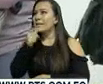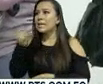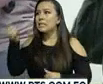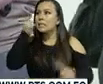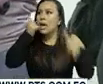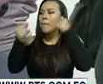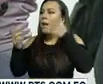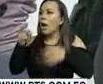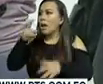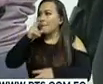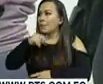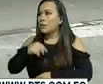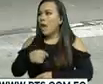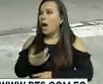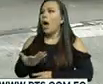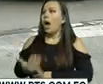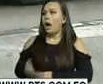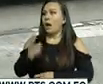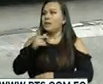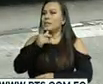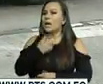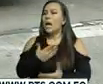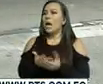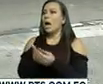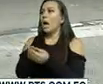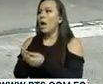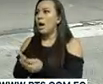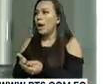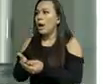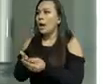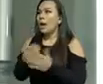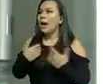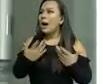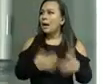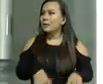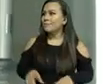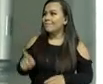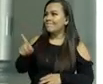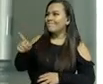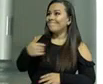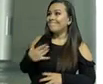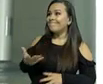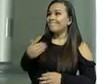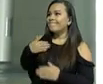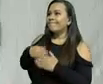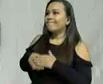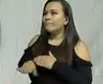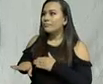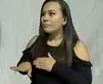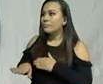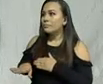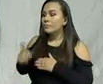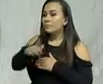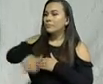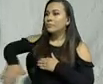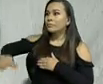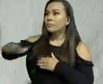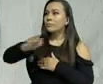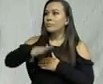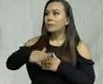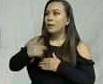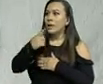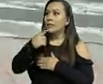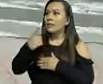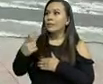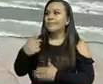y quienes necesitaban realizar trámites y otras actividades e instituciones públicas y bancarias de este sector de la urbe porteña